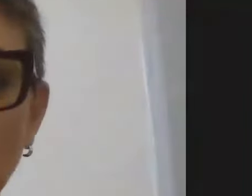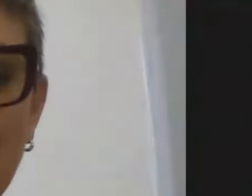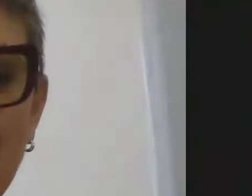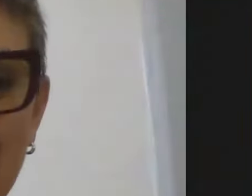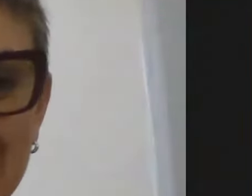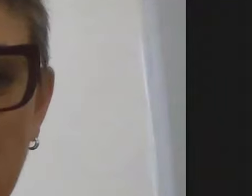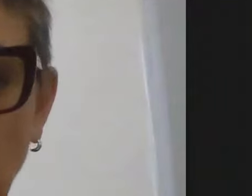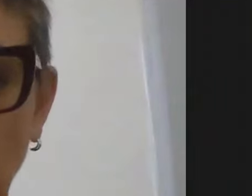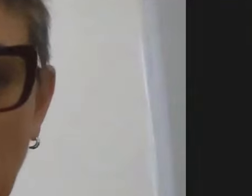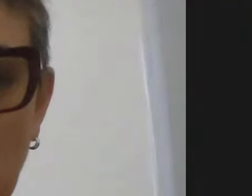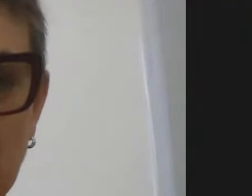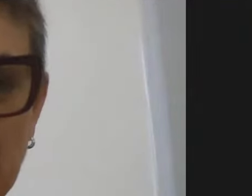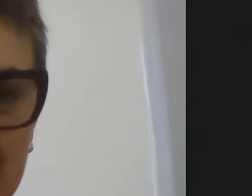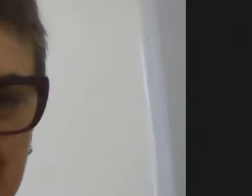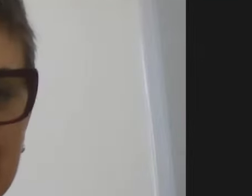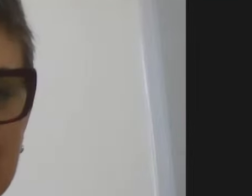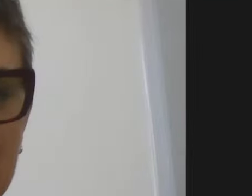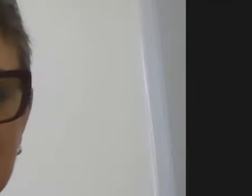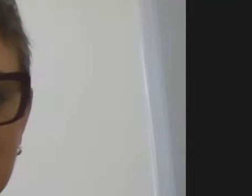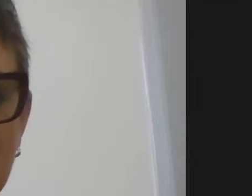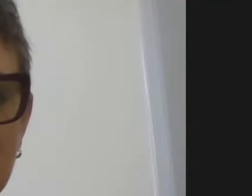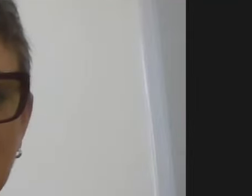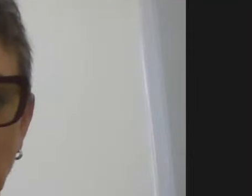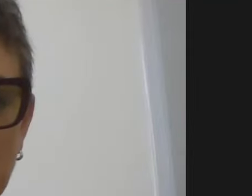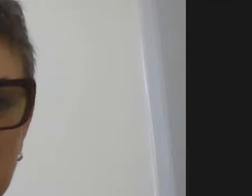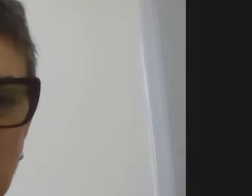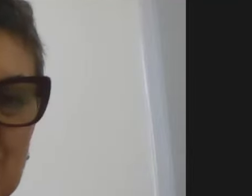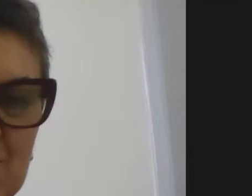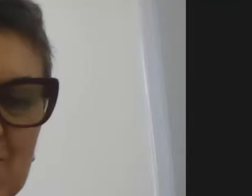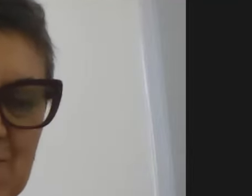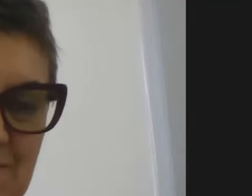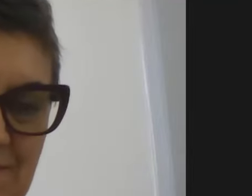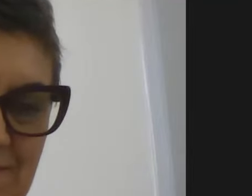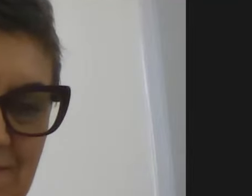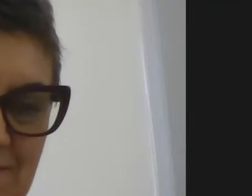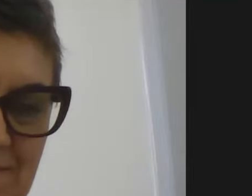Muchas gracias por las presencias en este espacio.